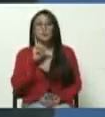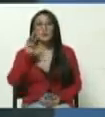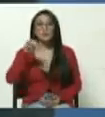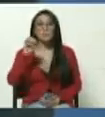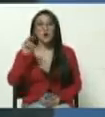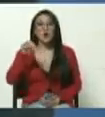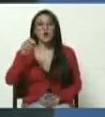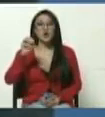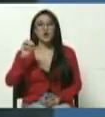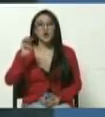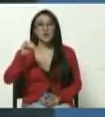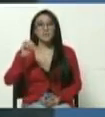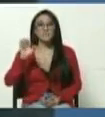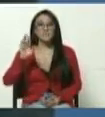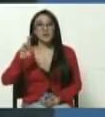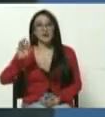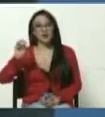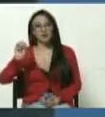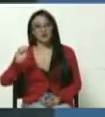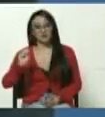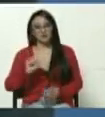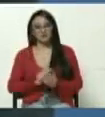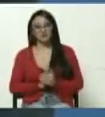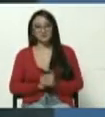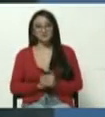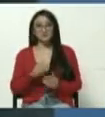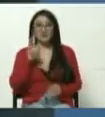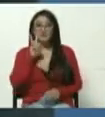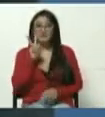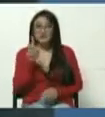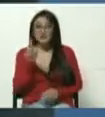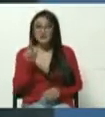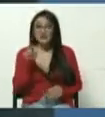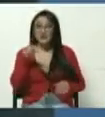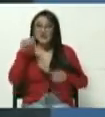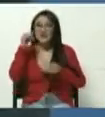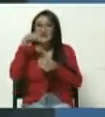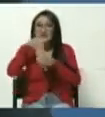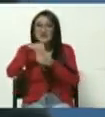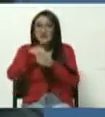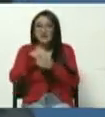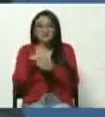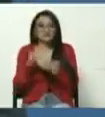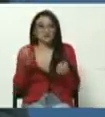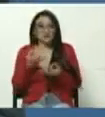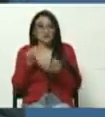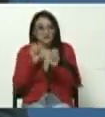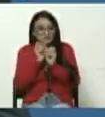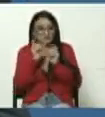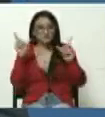Fíjense ustedes, las áreas internas, una cosa increíble. De verdad,